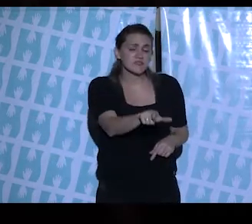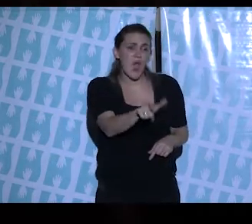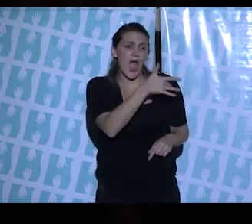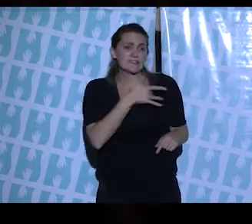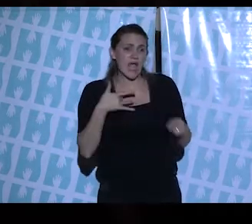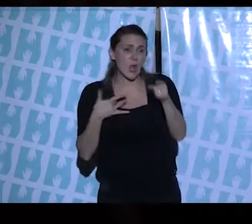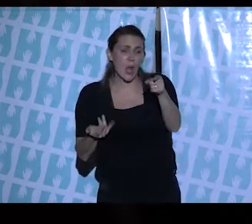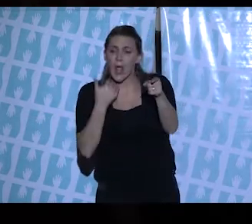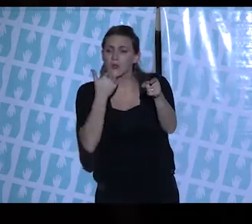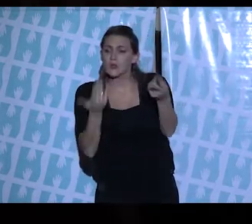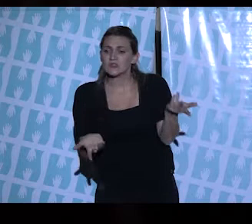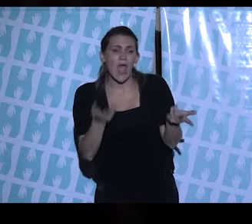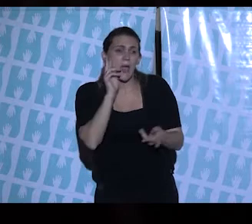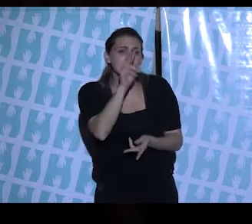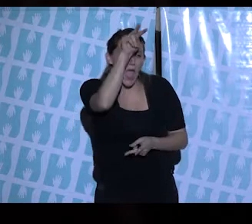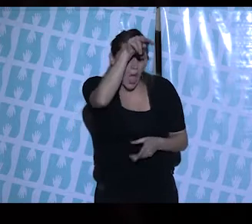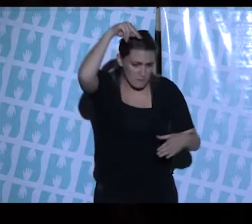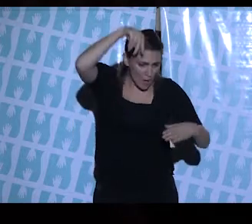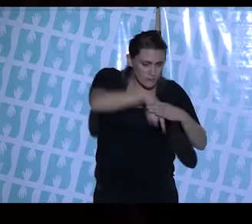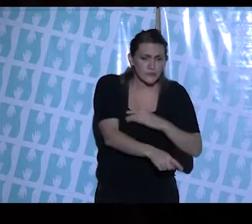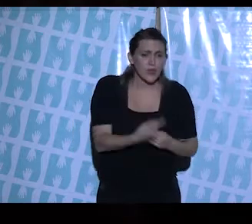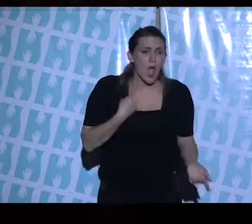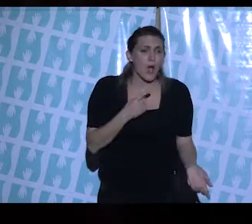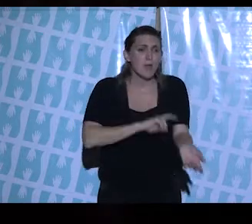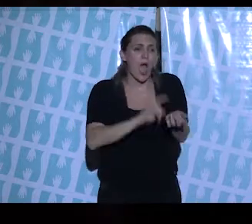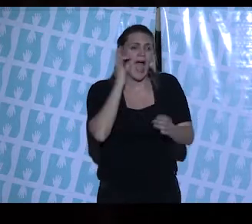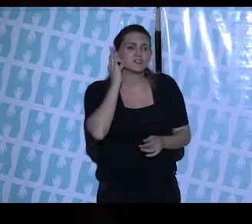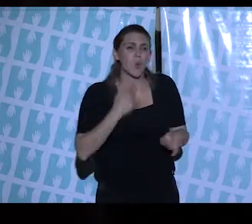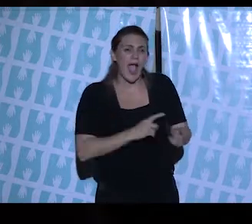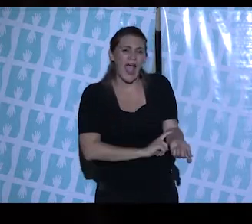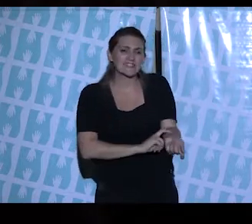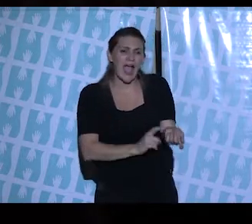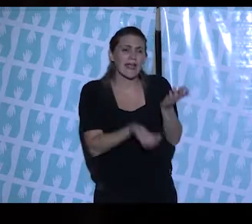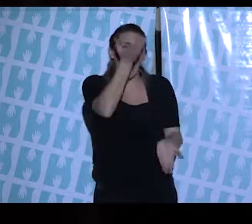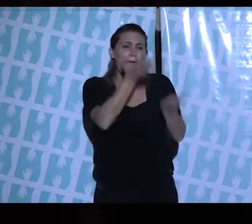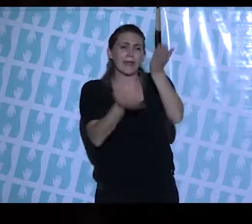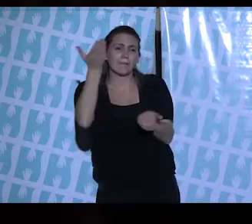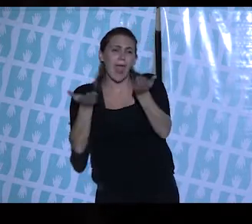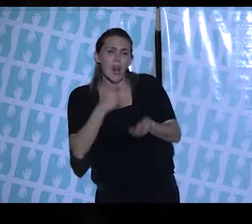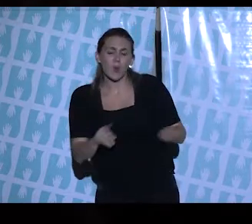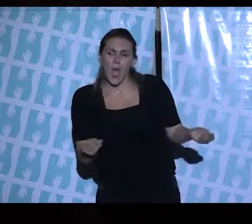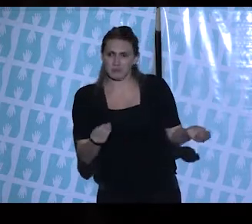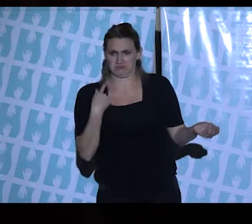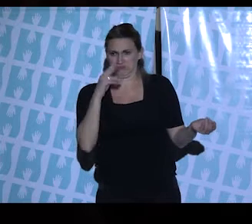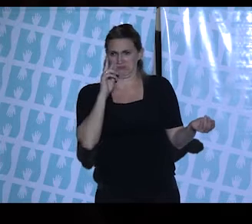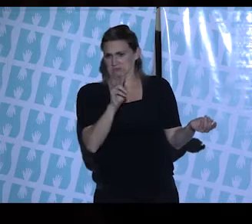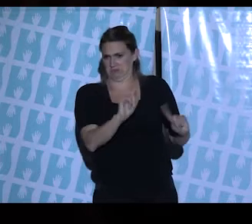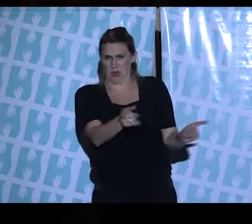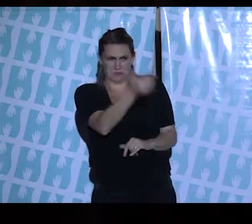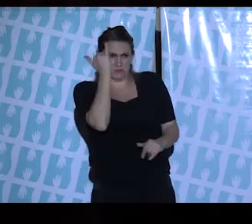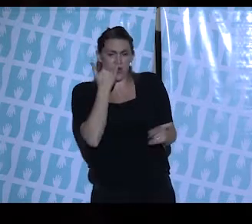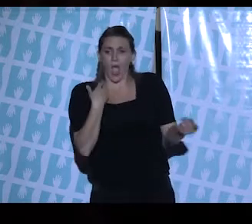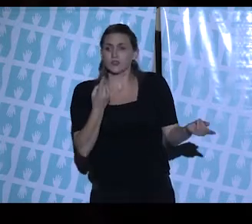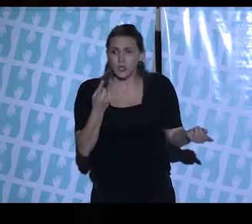los niveles de glucemia que tiene, y no veo cómo están sus enzimas hepáticas, y no veo si ve bien o no ve